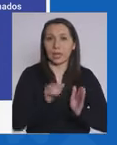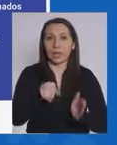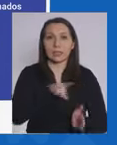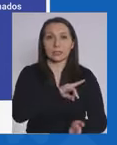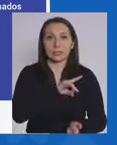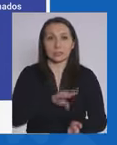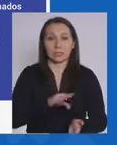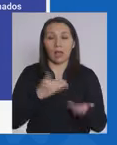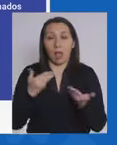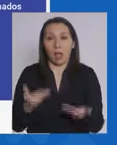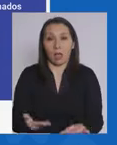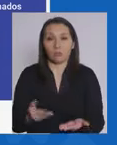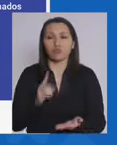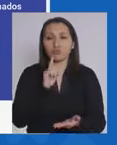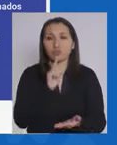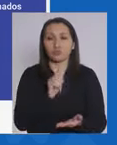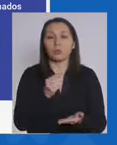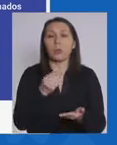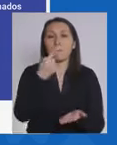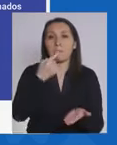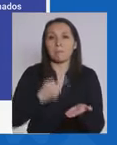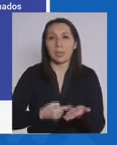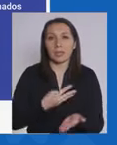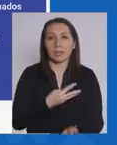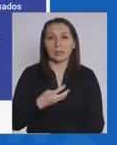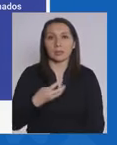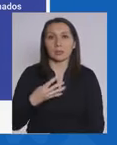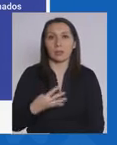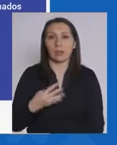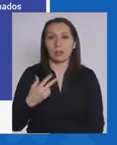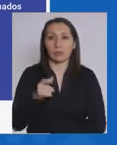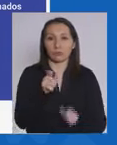al día de hoy se encuentran mil 348